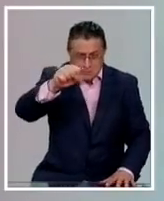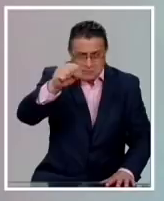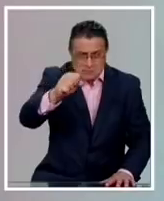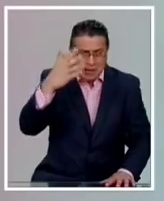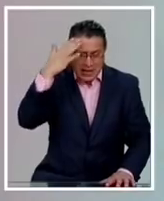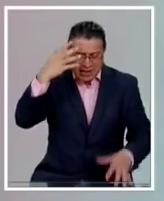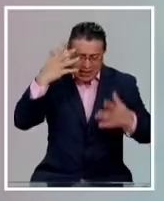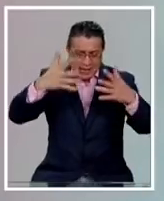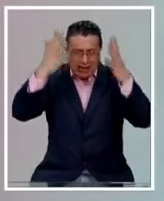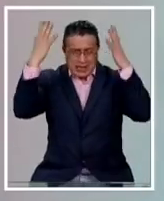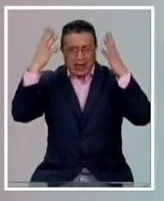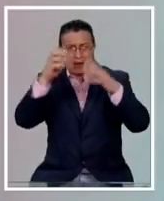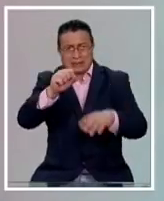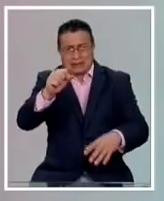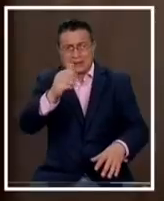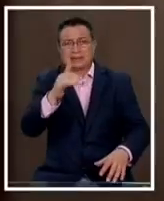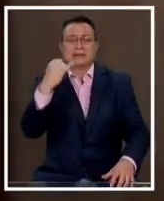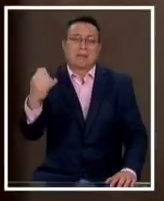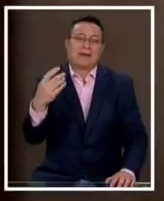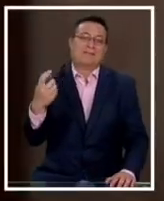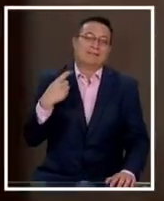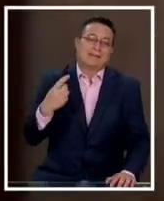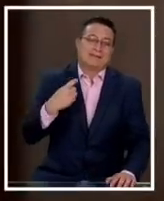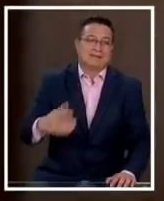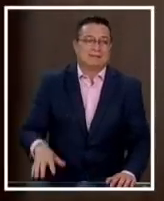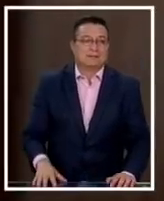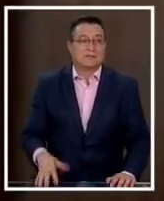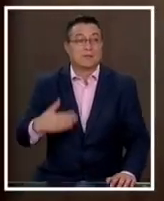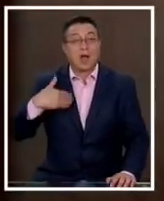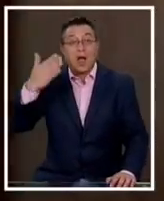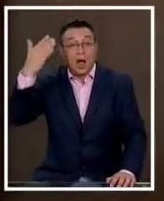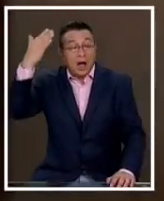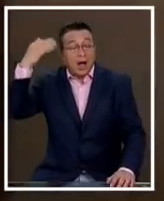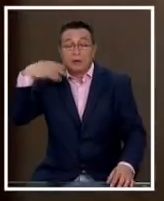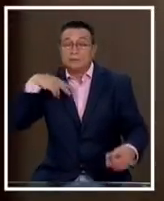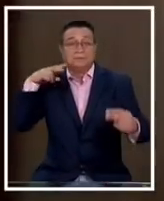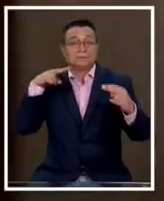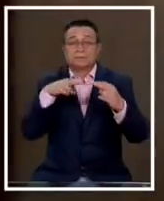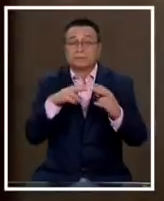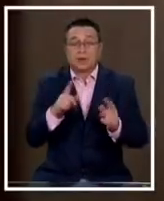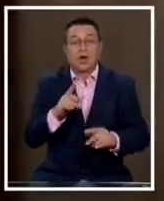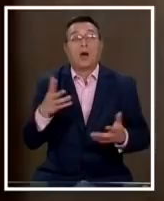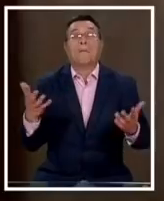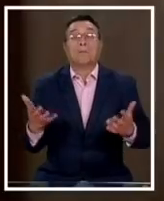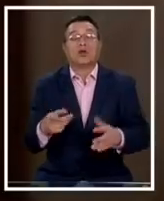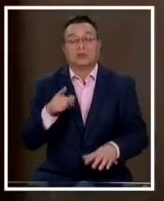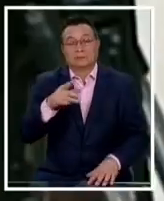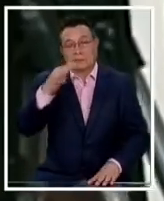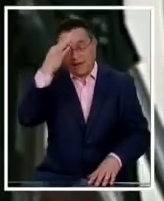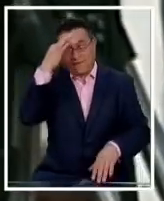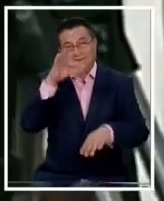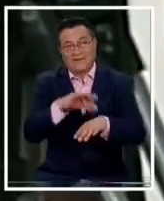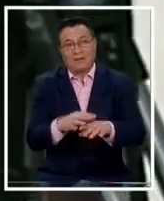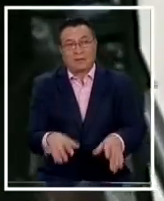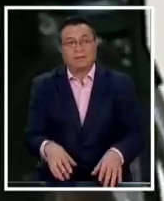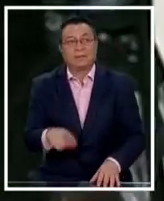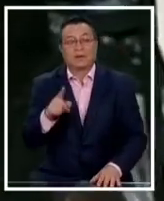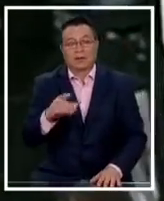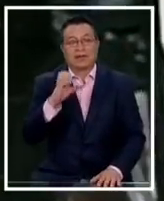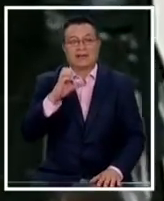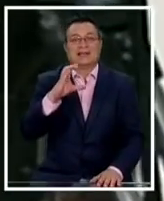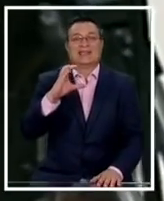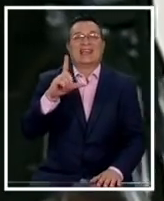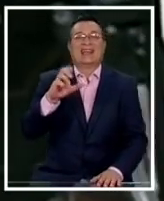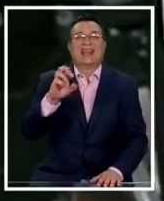¡ese pelo, ese pelo! Pero hace mucho tiempo que no la veía, bueno, fundamentalmente por su enfermedad. Arrastraba una